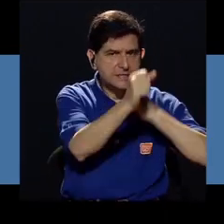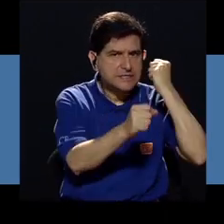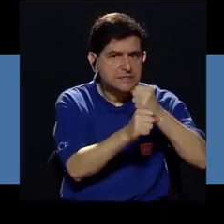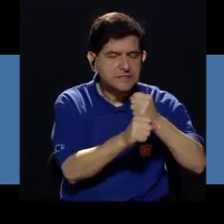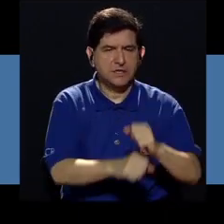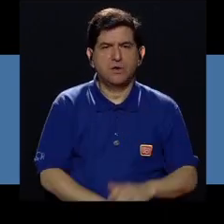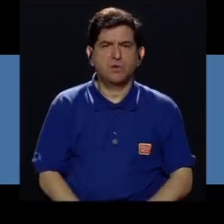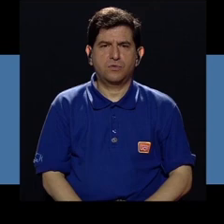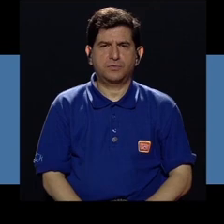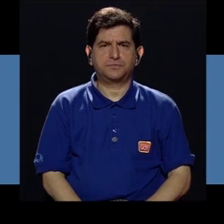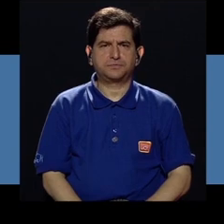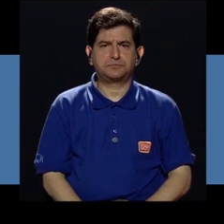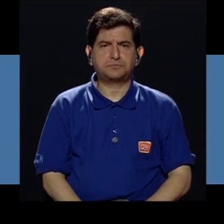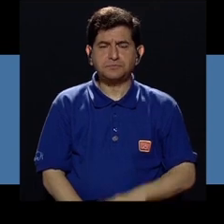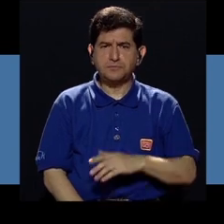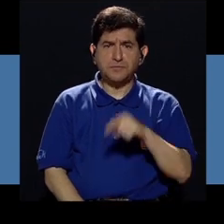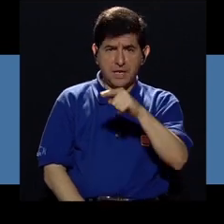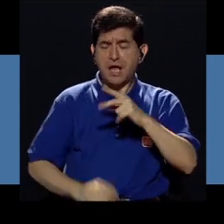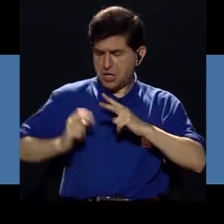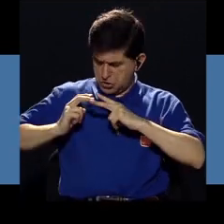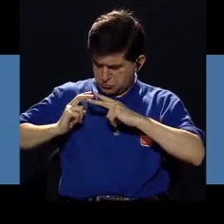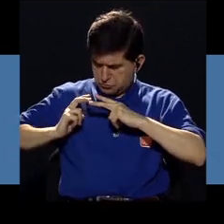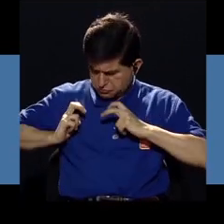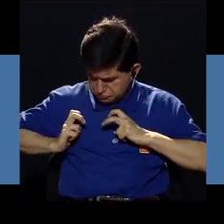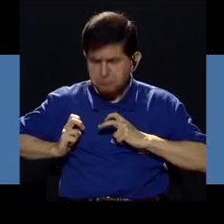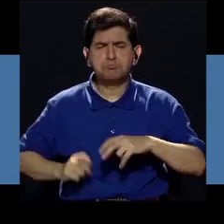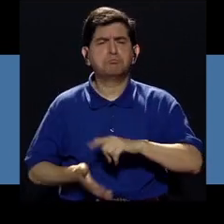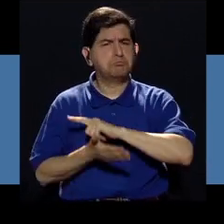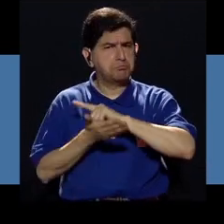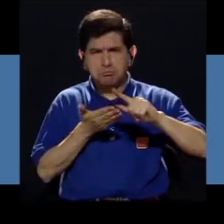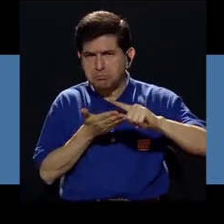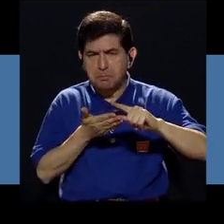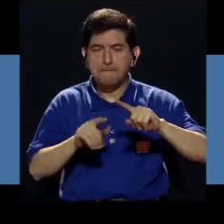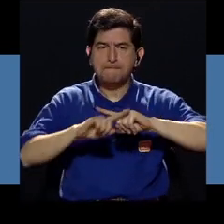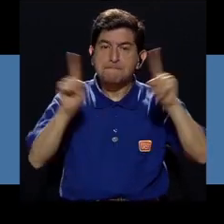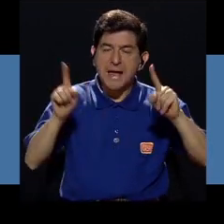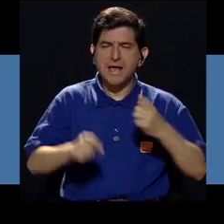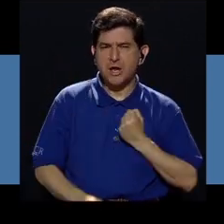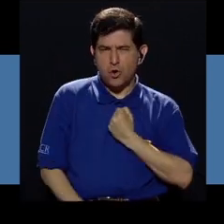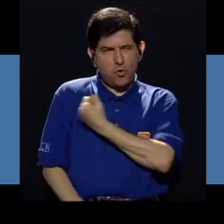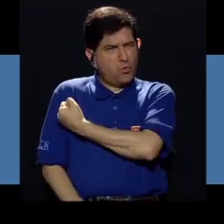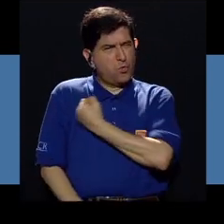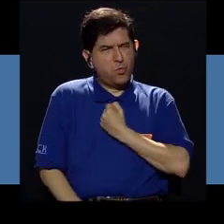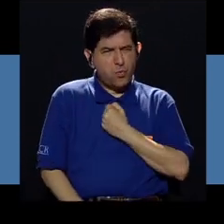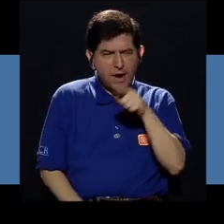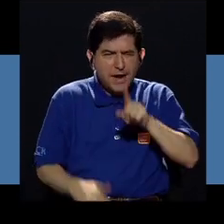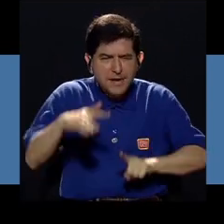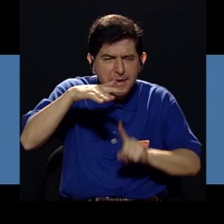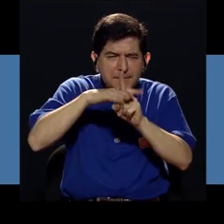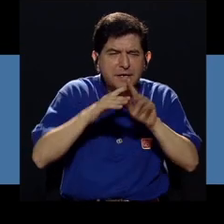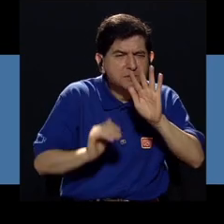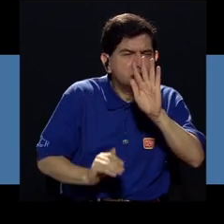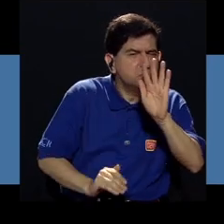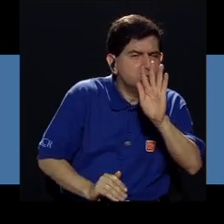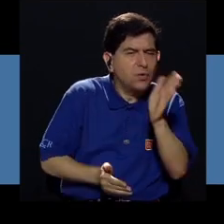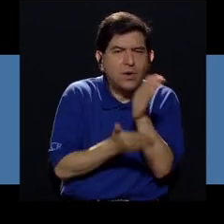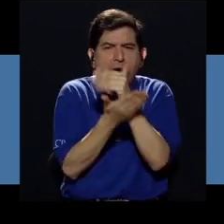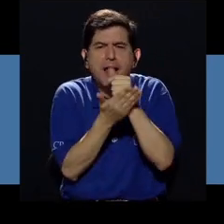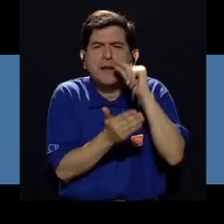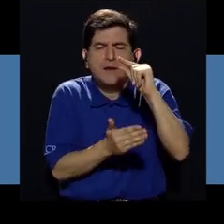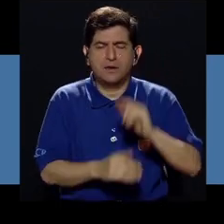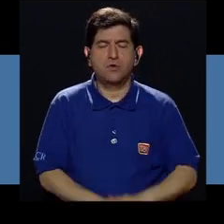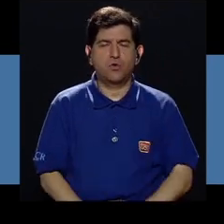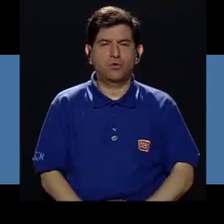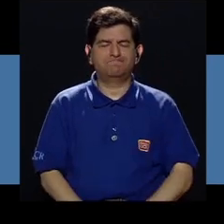en la mamografía salió limpia pero en el ultrasonido fue donde salió una manchita que el